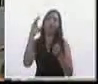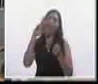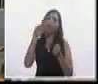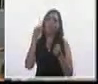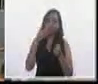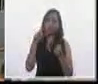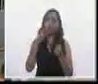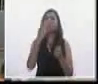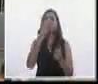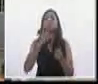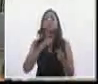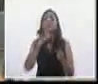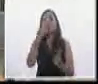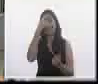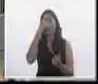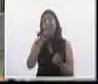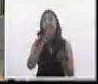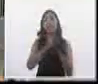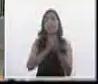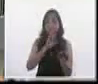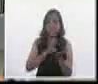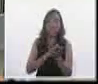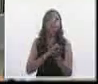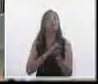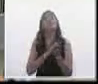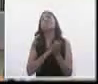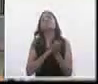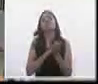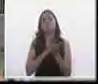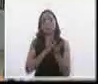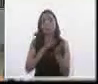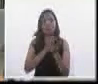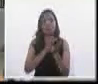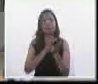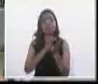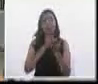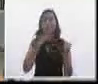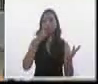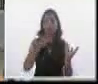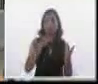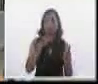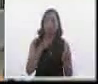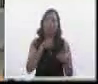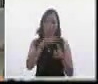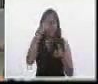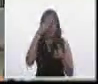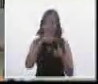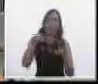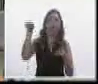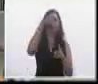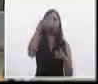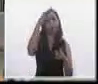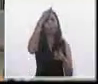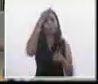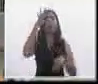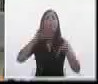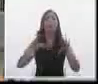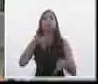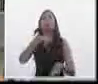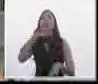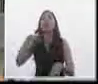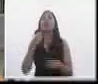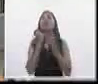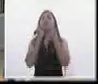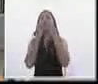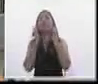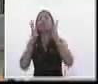programa no para los discapacitados sino para todos los tontos y así lo menciona él que dejamos los autos estacionados en la rampa que